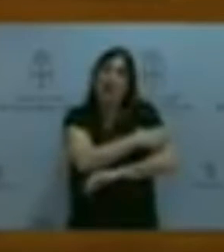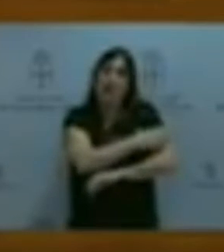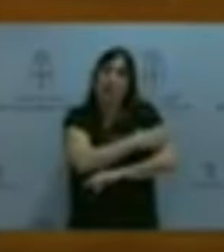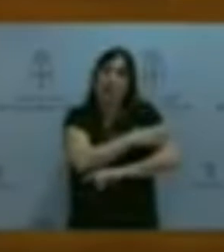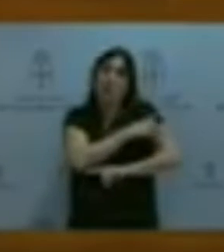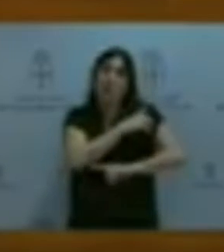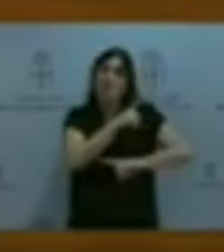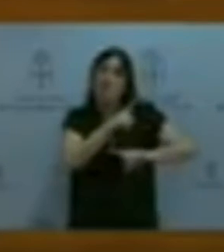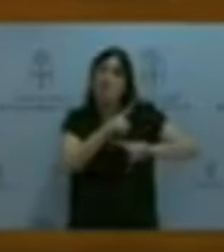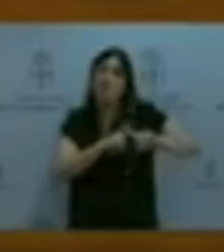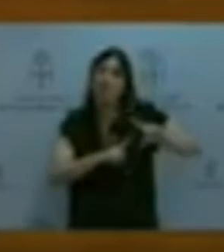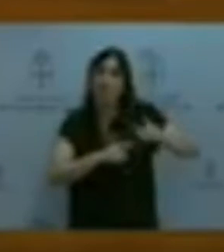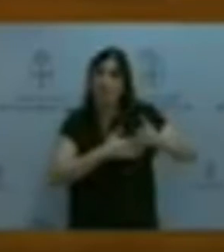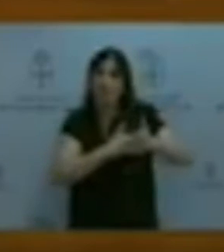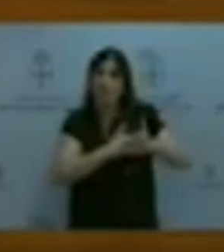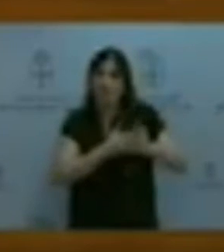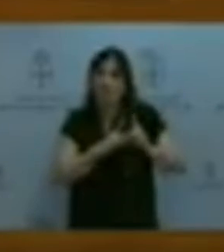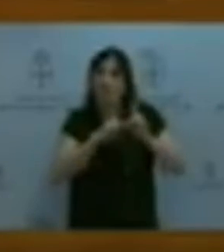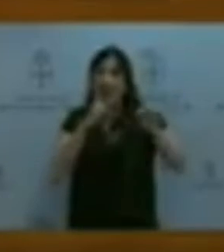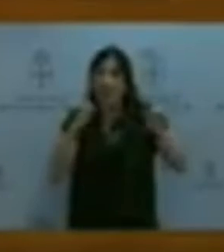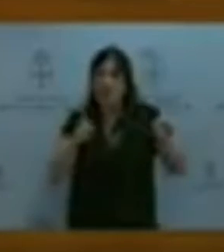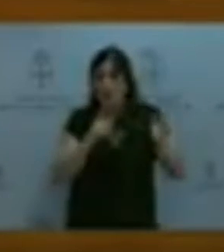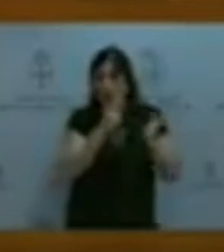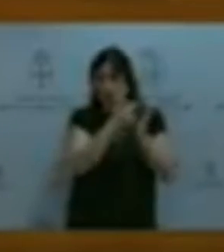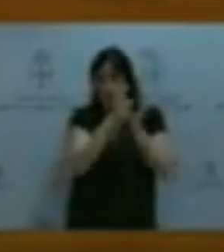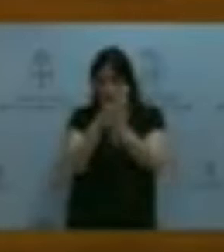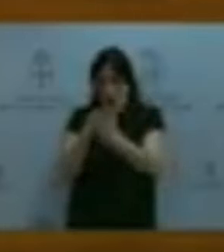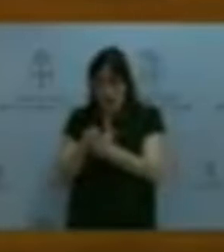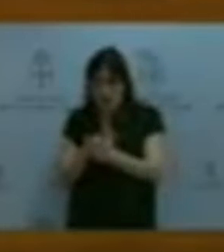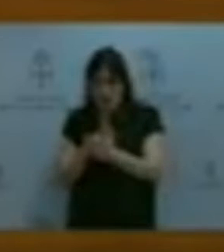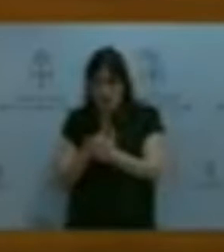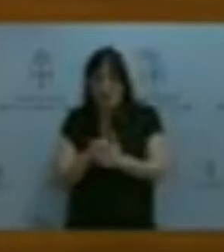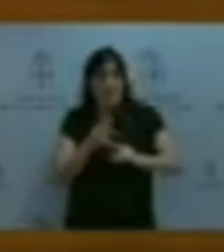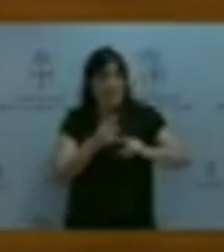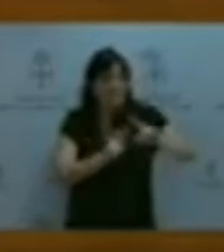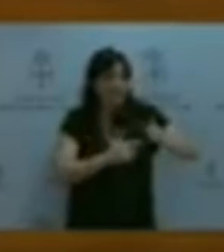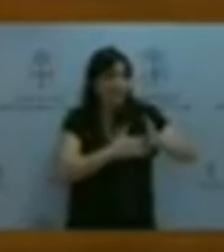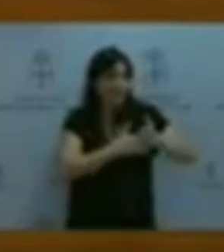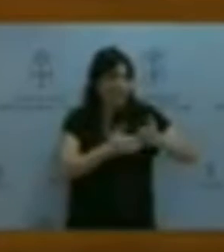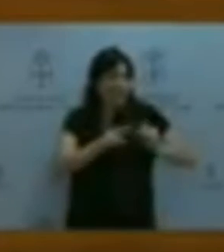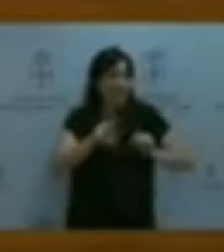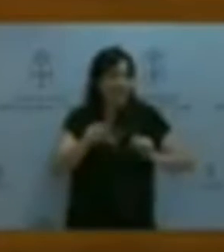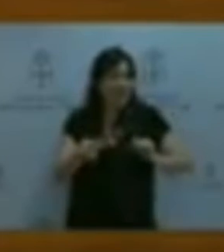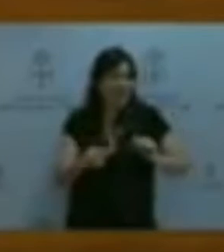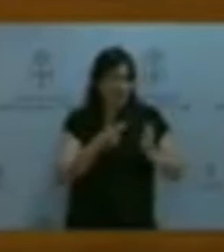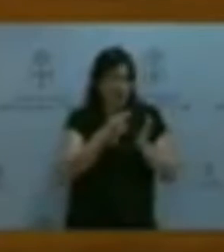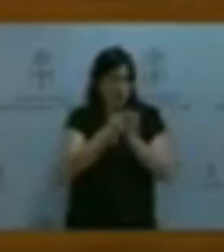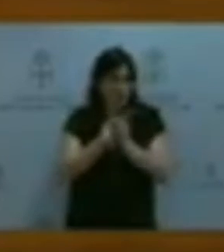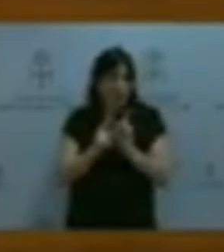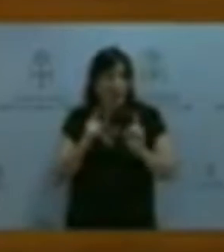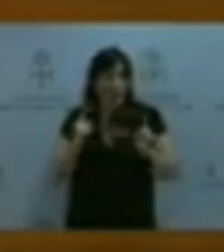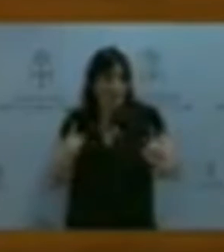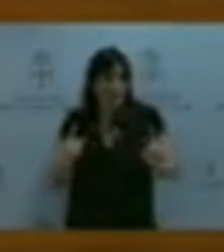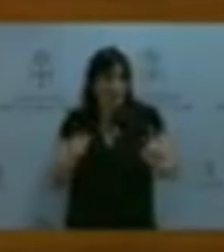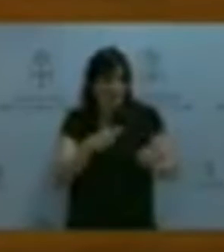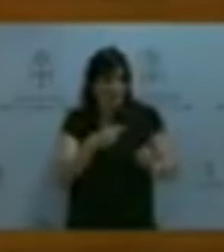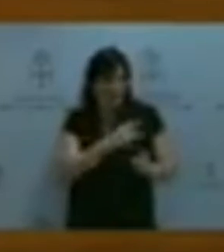los asturianos, 500.000 de euros anualmente, se quiso marchar, porque ni tienen medios,